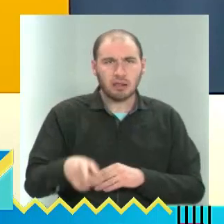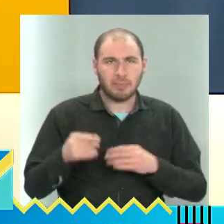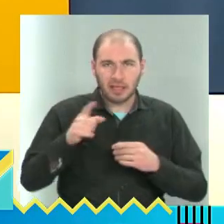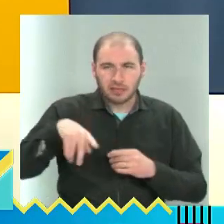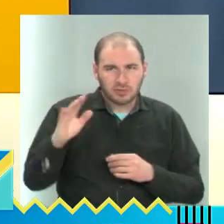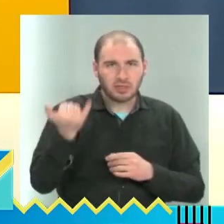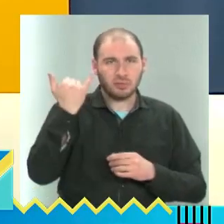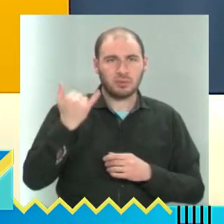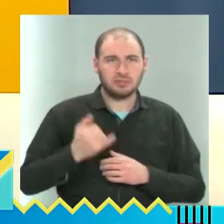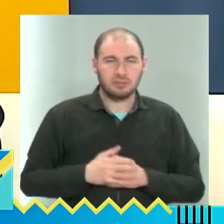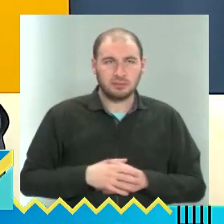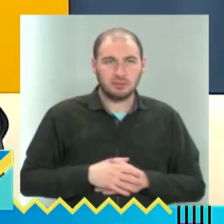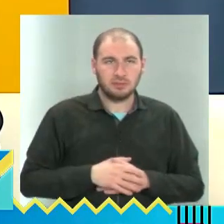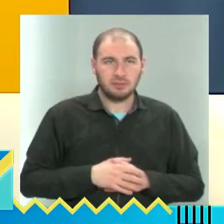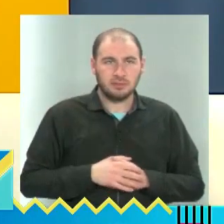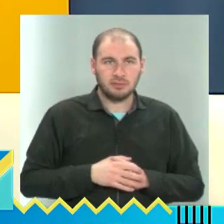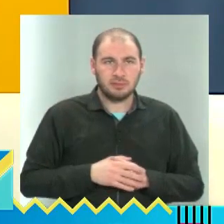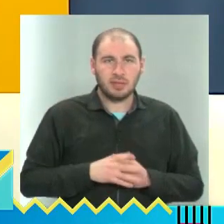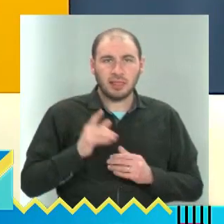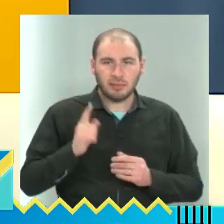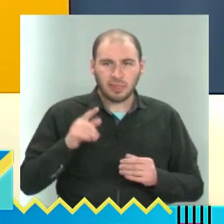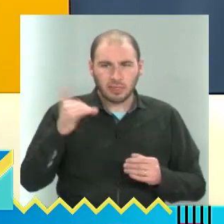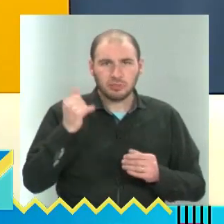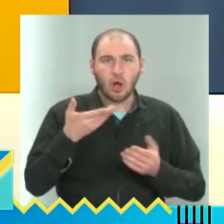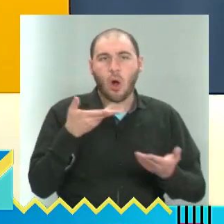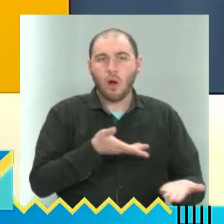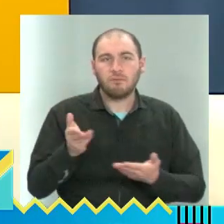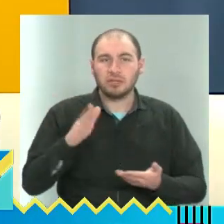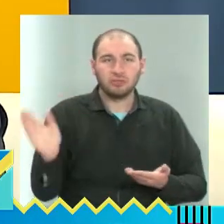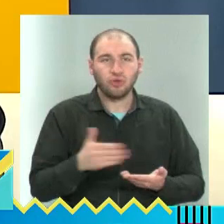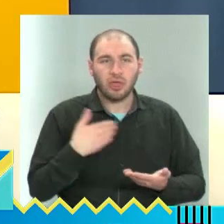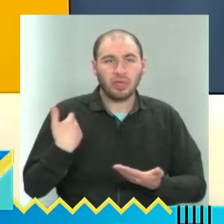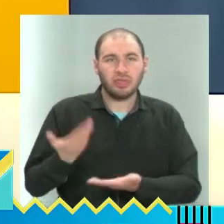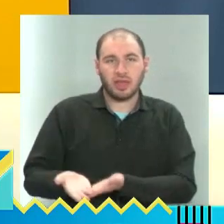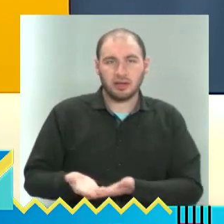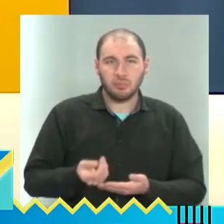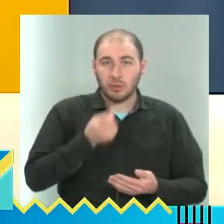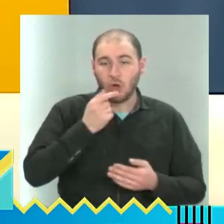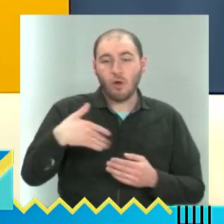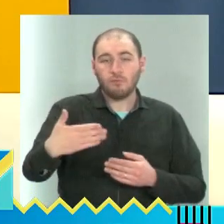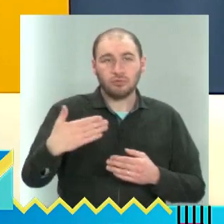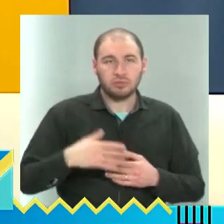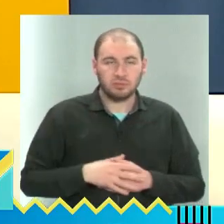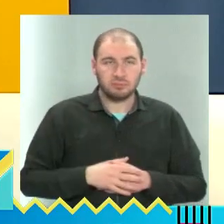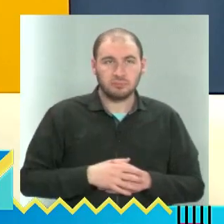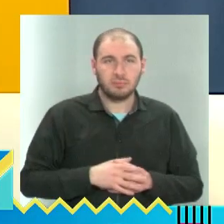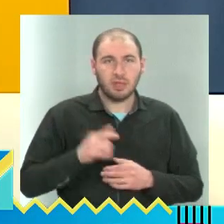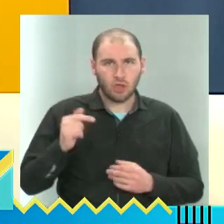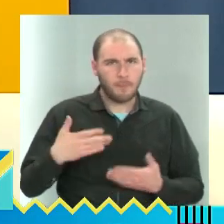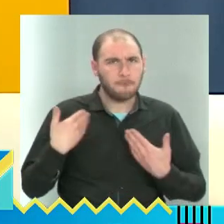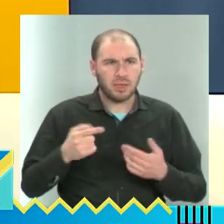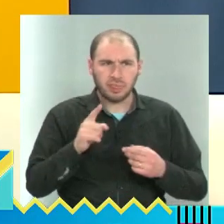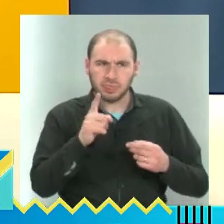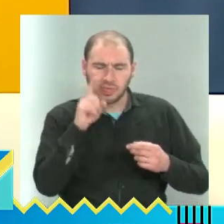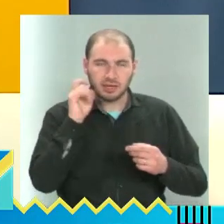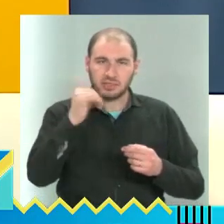tomen conciencia y por ahí sepan ver que todas las ofertas que se le van a presentar en un futuro próximo tengan la capacidad de